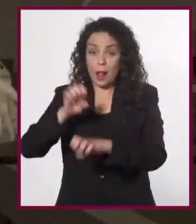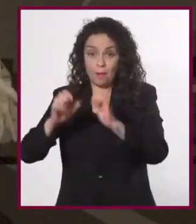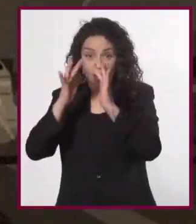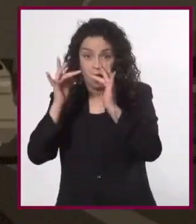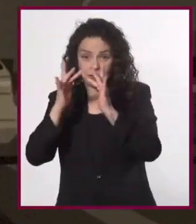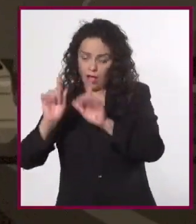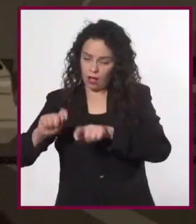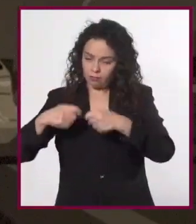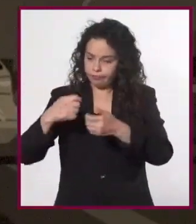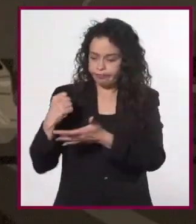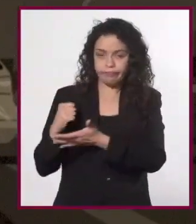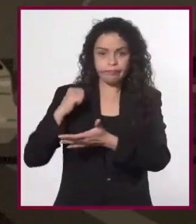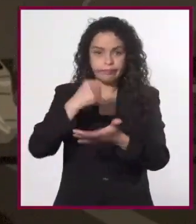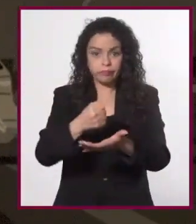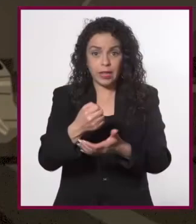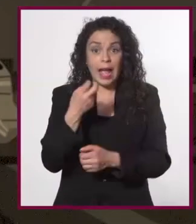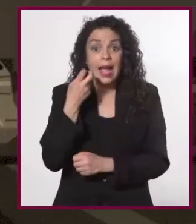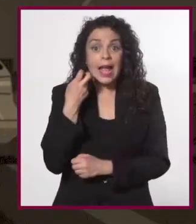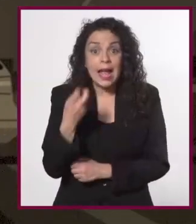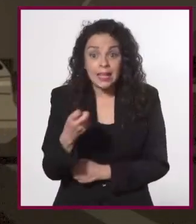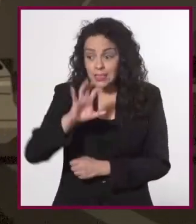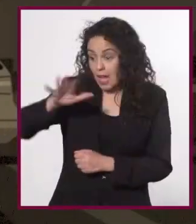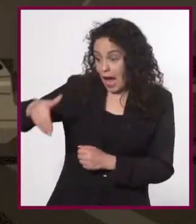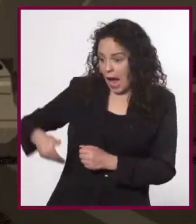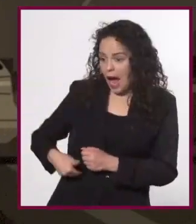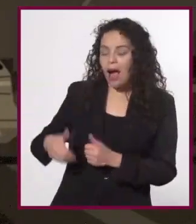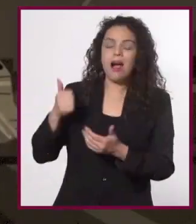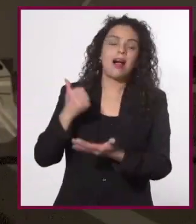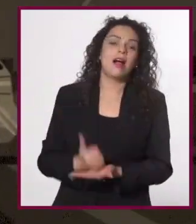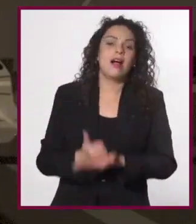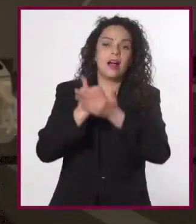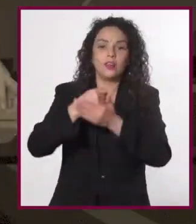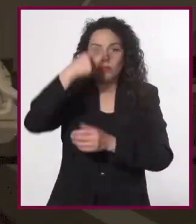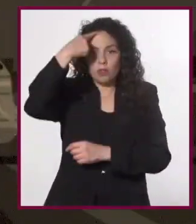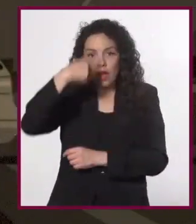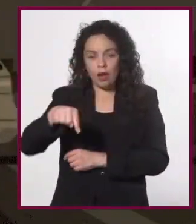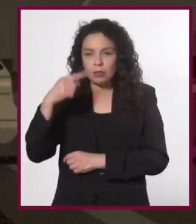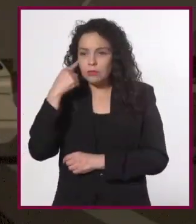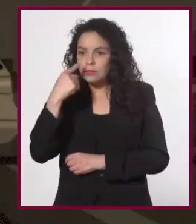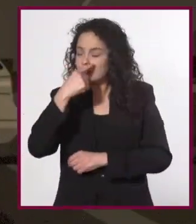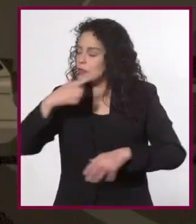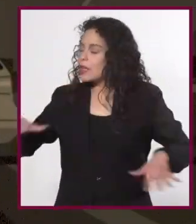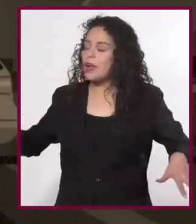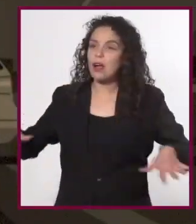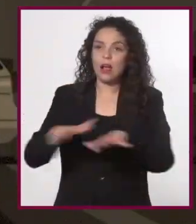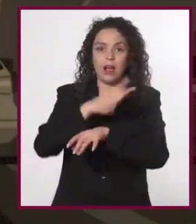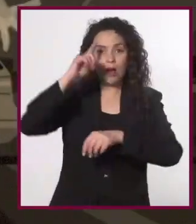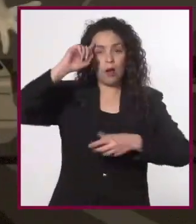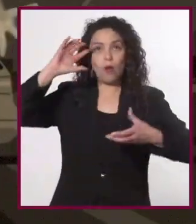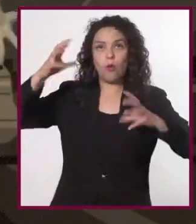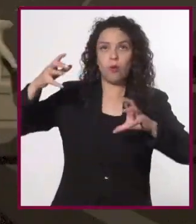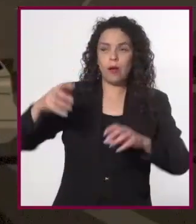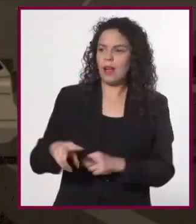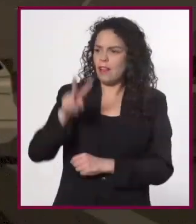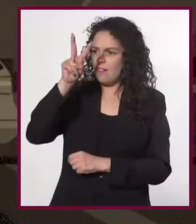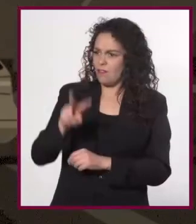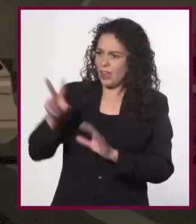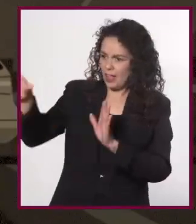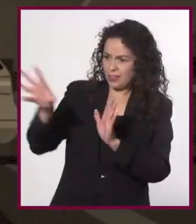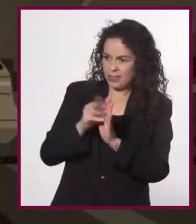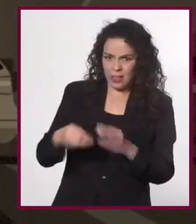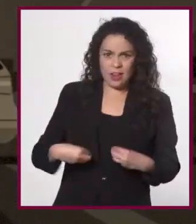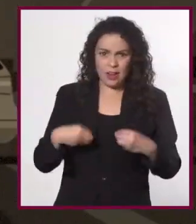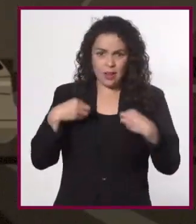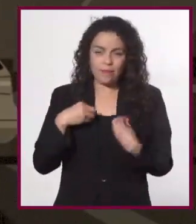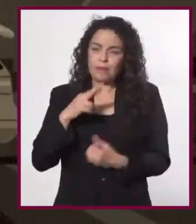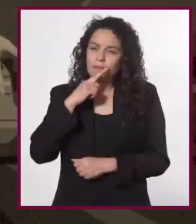francesa. Fue justo este accidente el que hizo que cambiara su visión y, en vez de limitarse a registrar la realidad, decidió construir